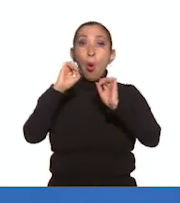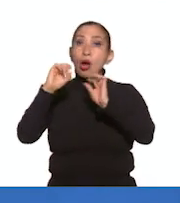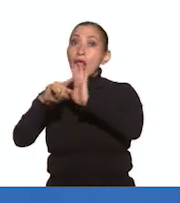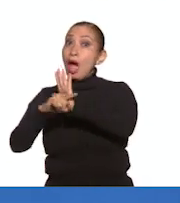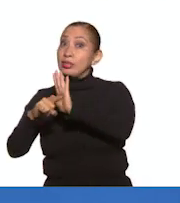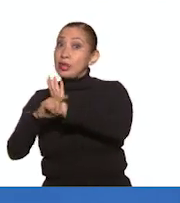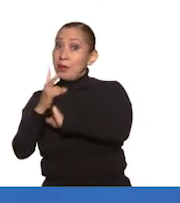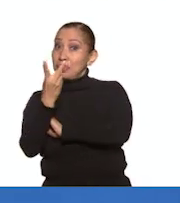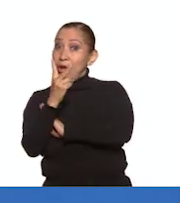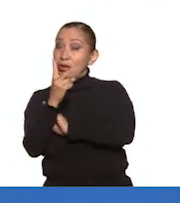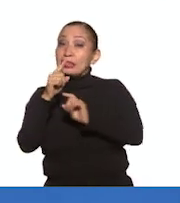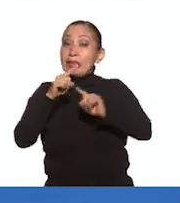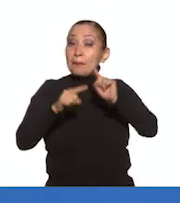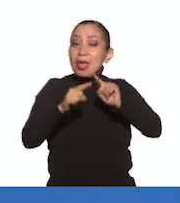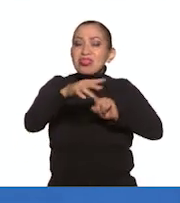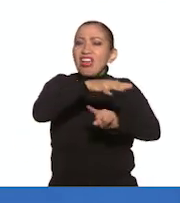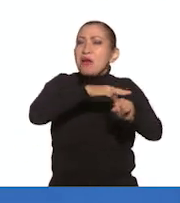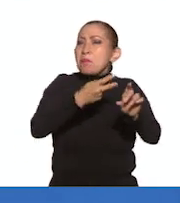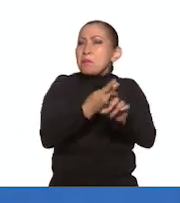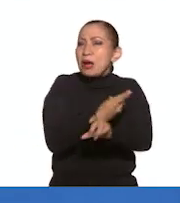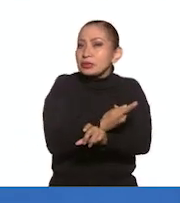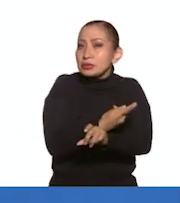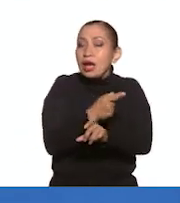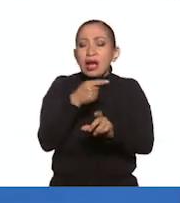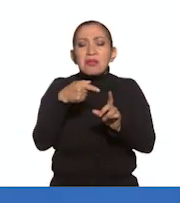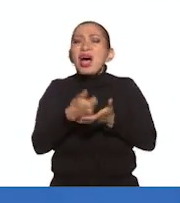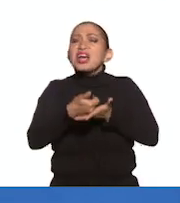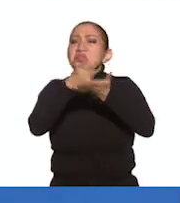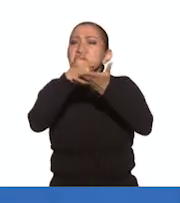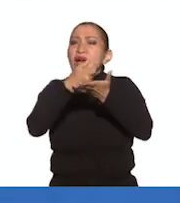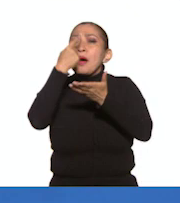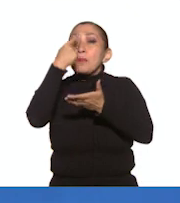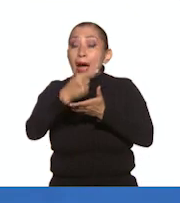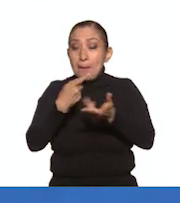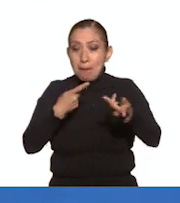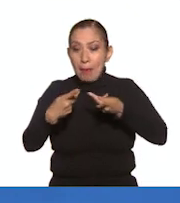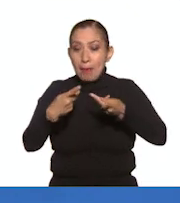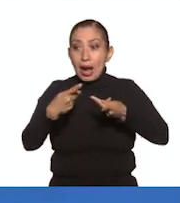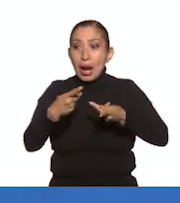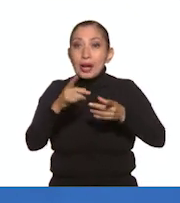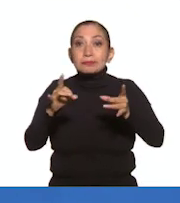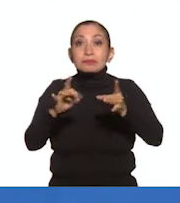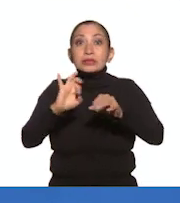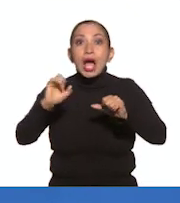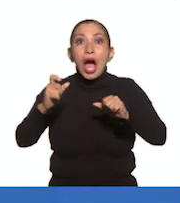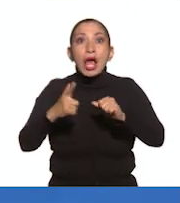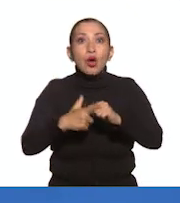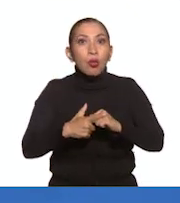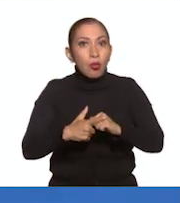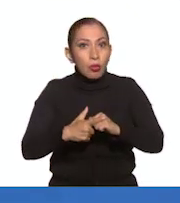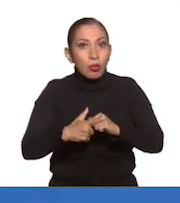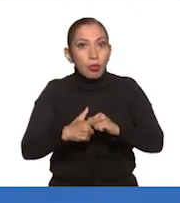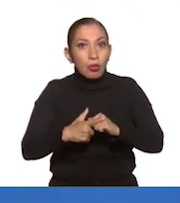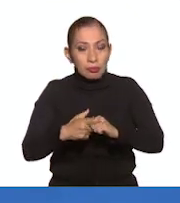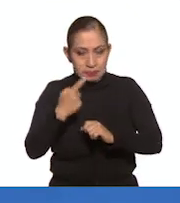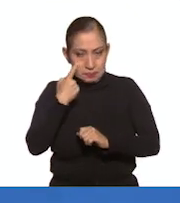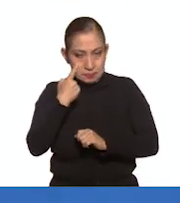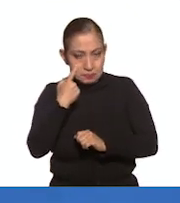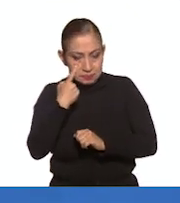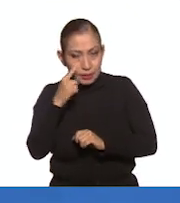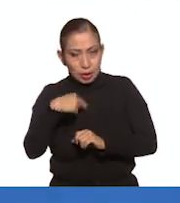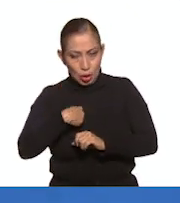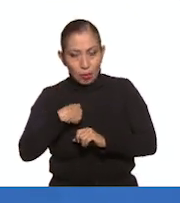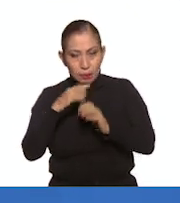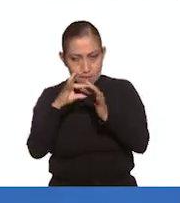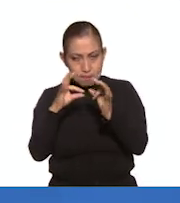negativa, dependiendo al contexto. Su función es prepararnos para un acontecimiento inesperado. Ahora, les